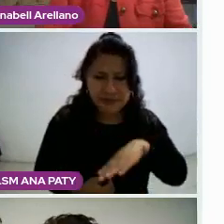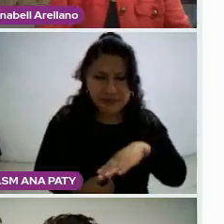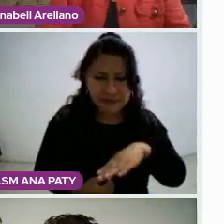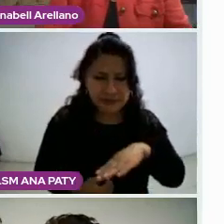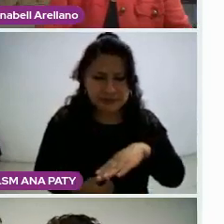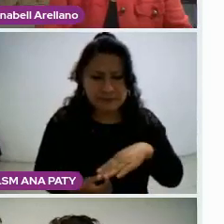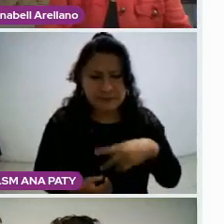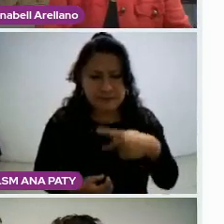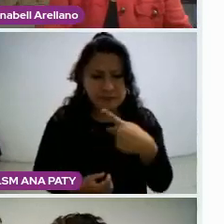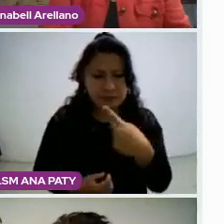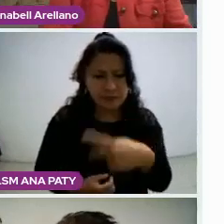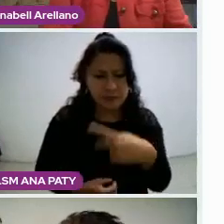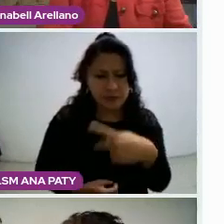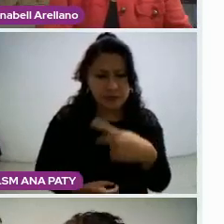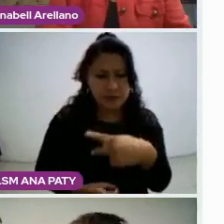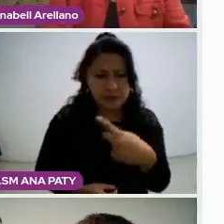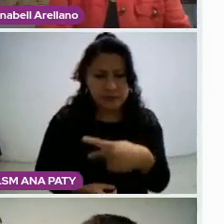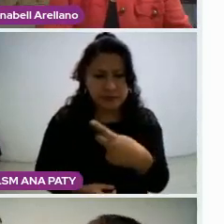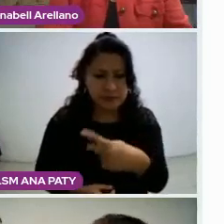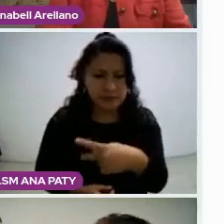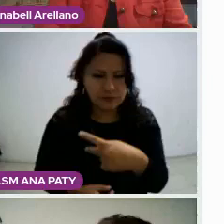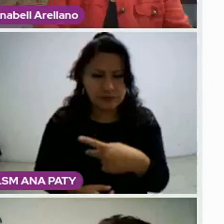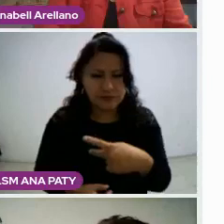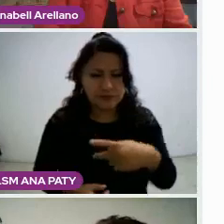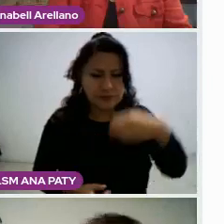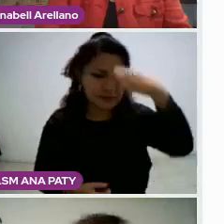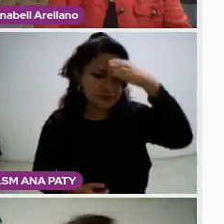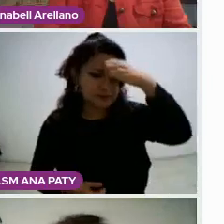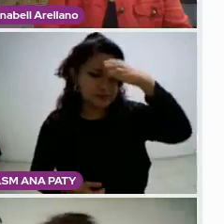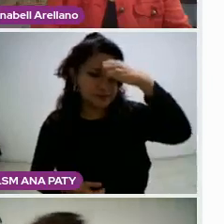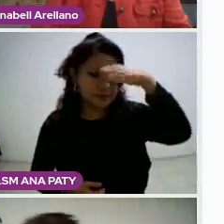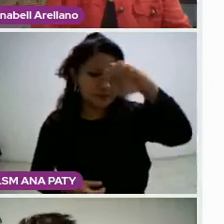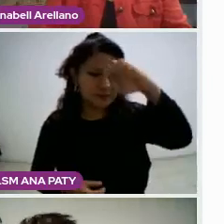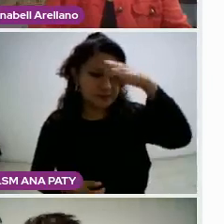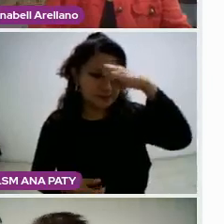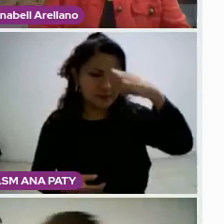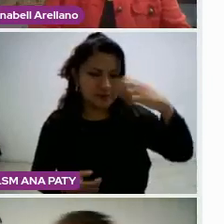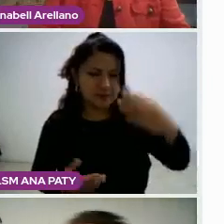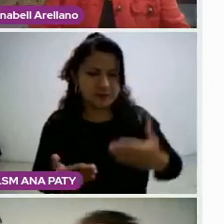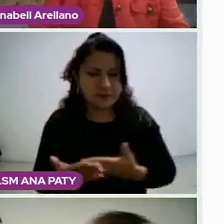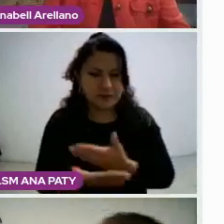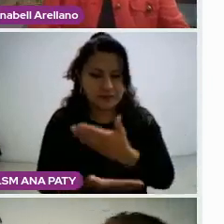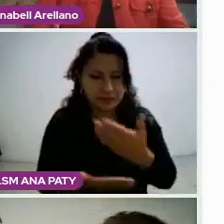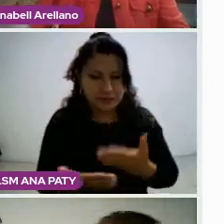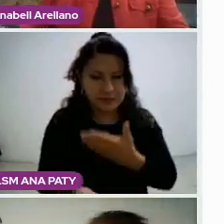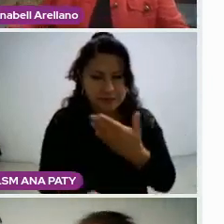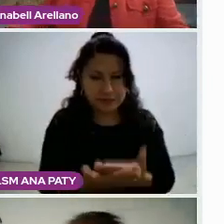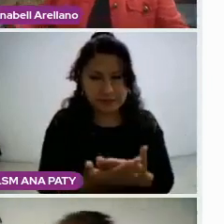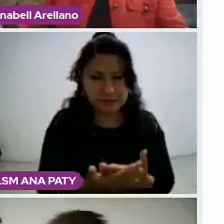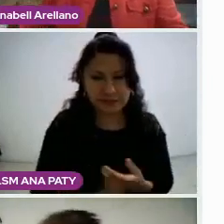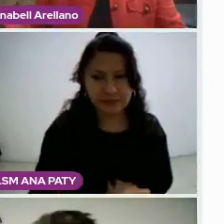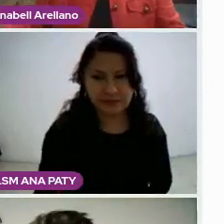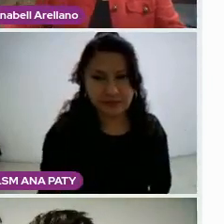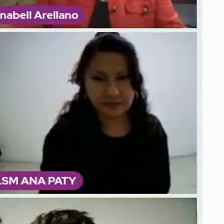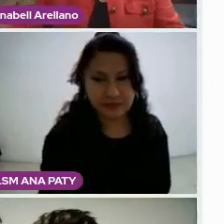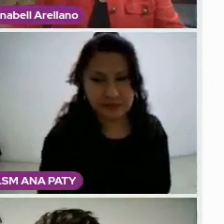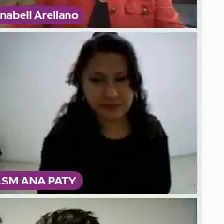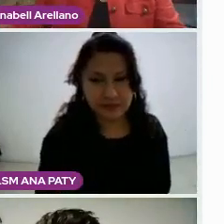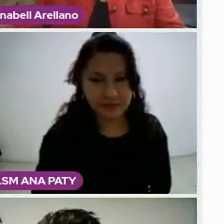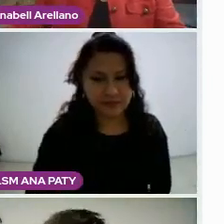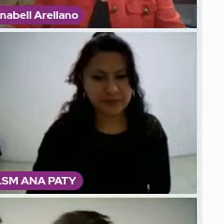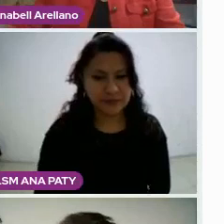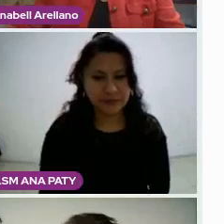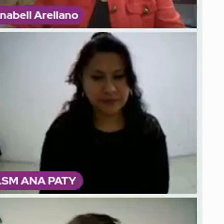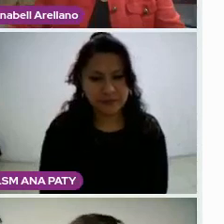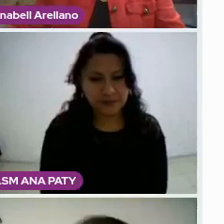degradación de las experiencias interaccionadas con los otros. Como no hay empatía, como no reconocen esto, como están hostiles todo